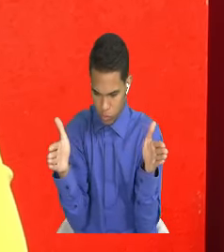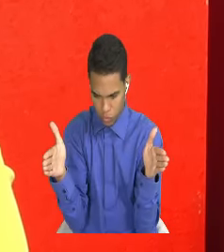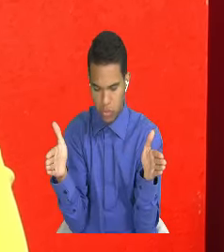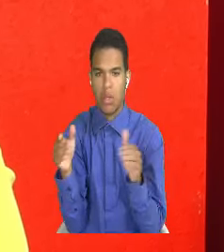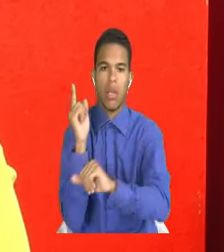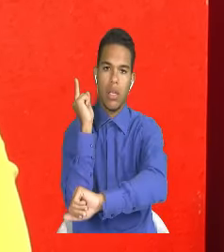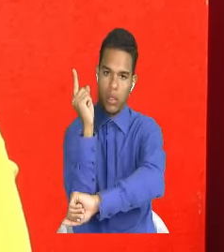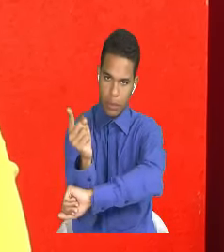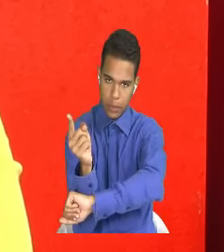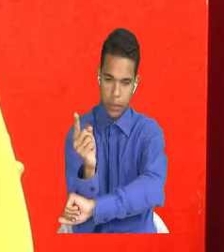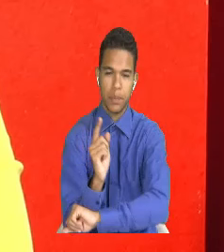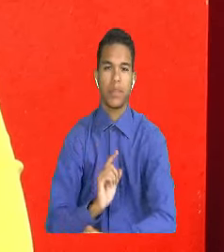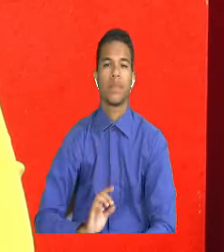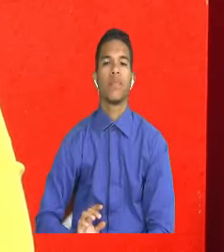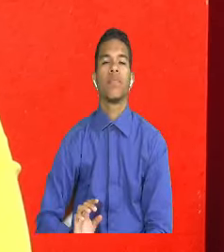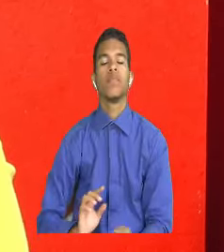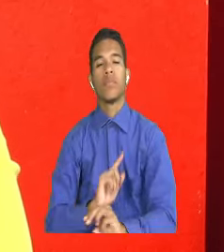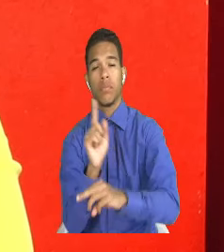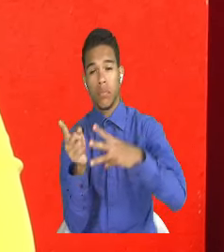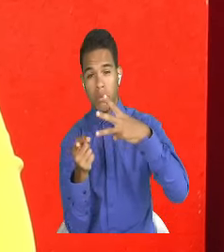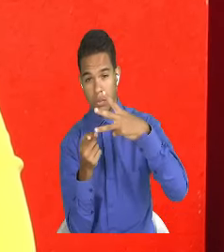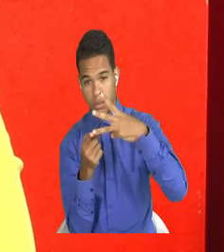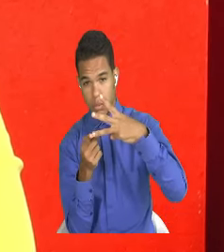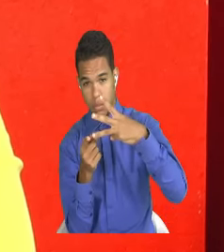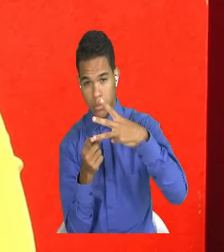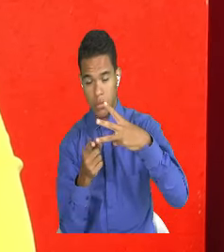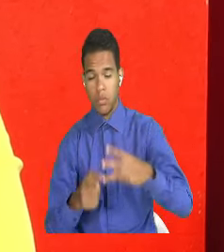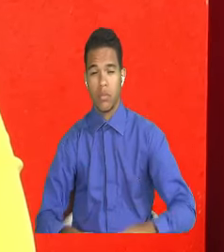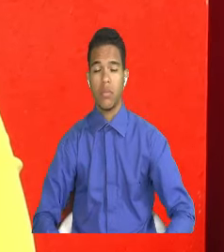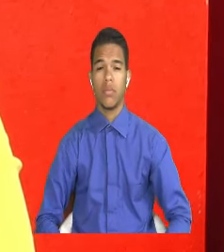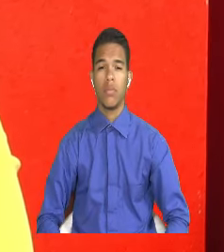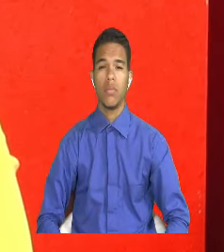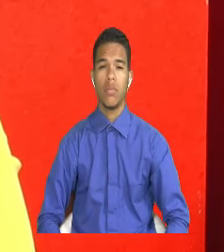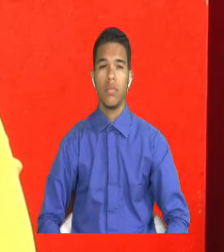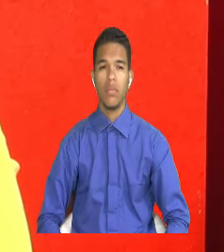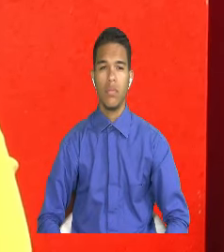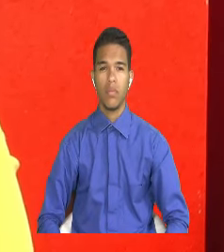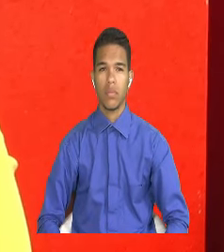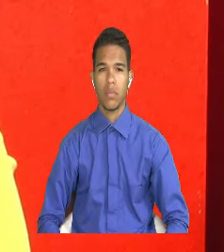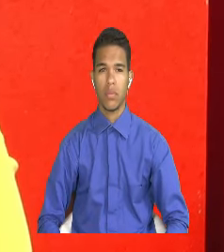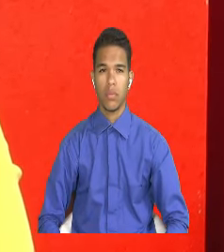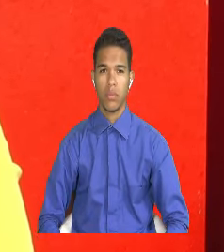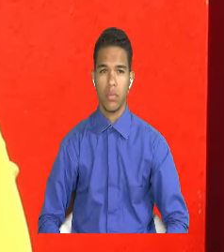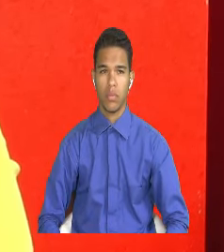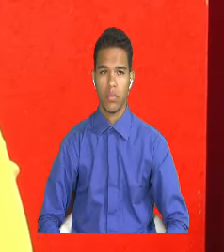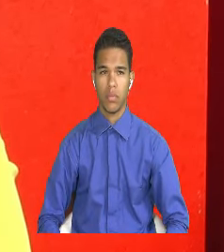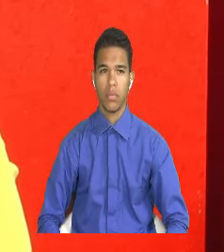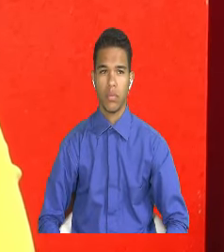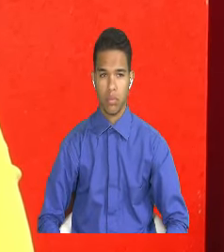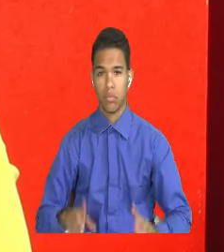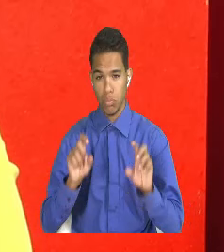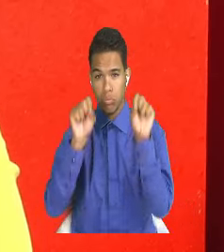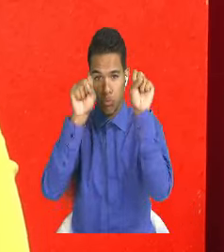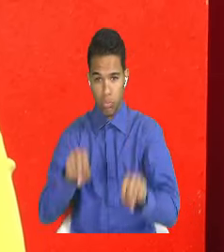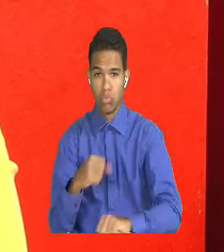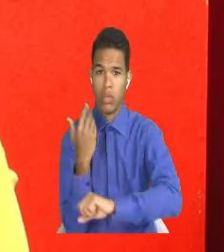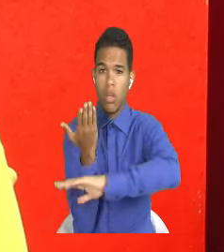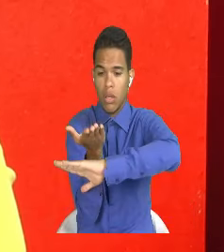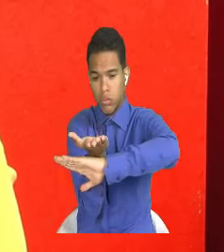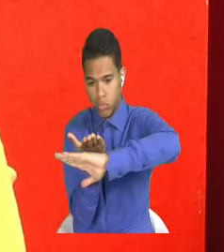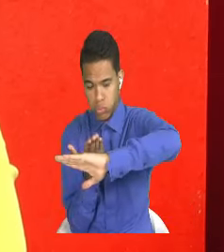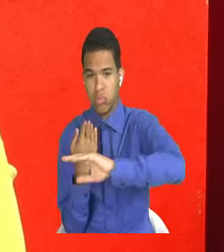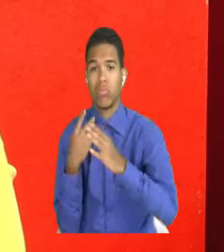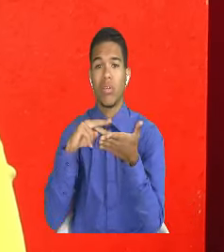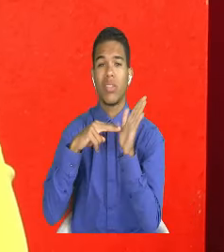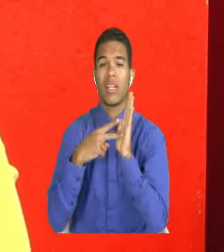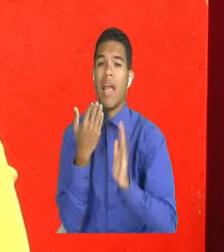lugar. Como tercera medida, se puede presentar una reclamación, pero eso es en el evento en que el vehículo